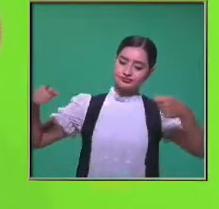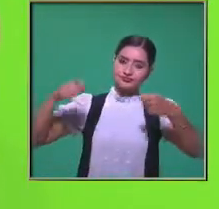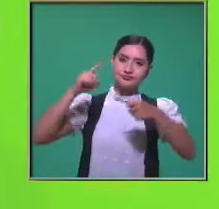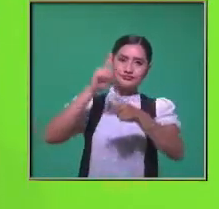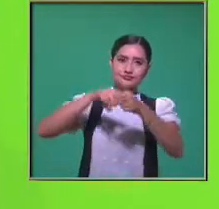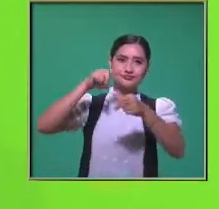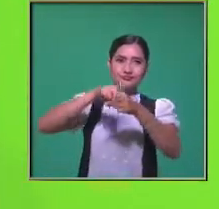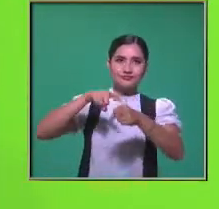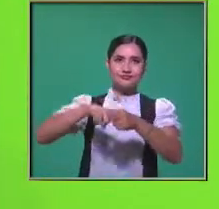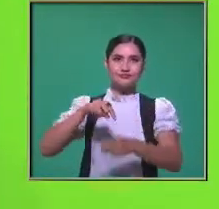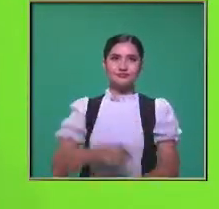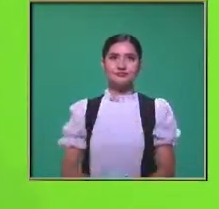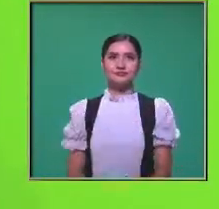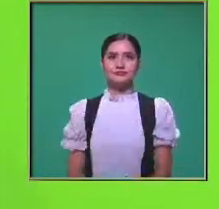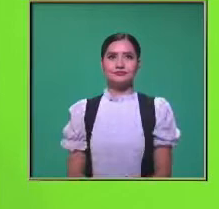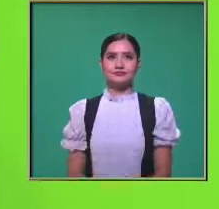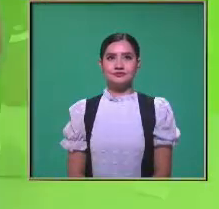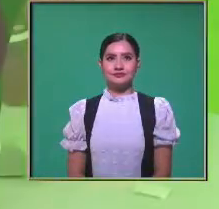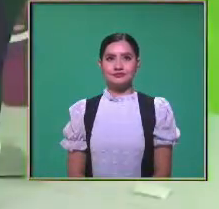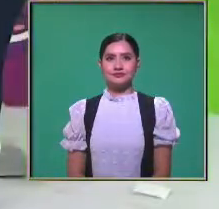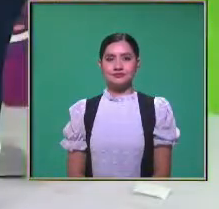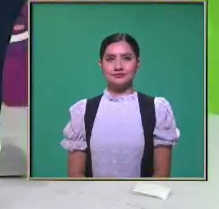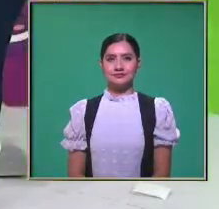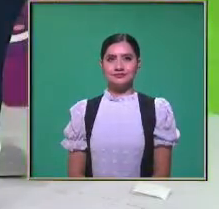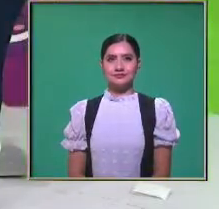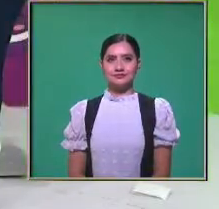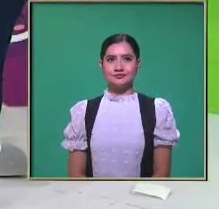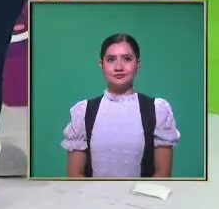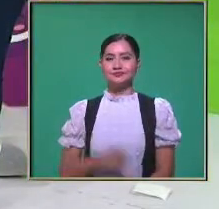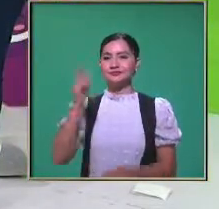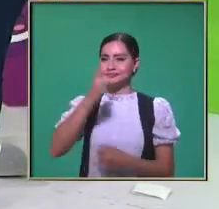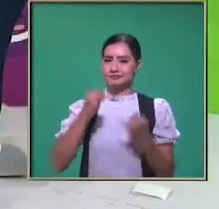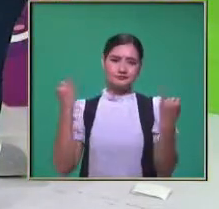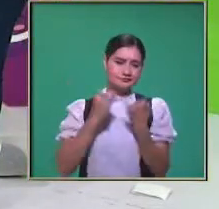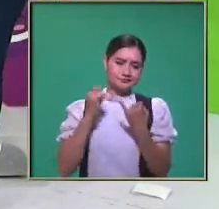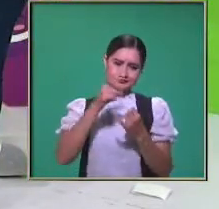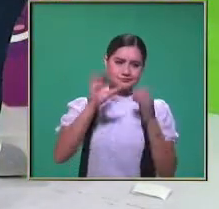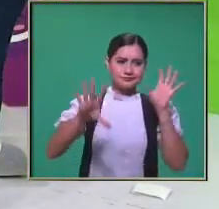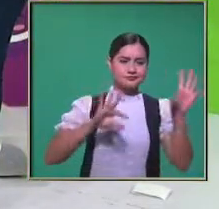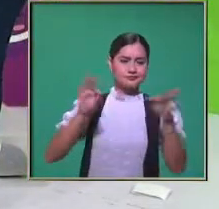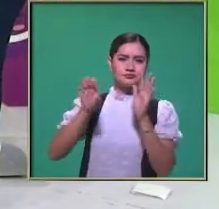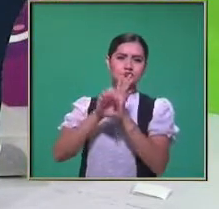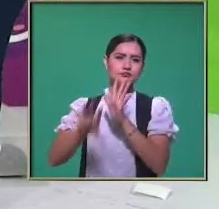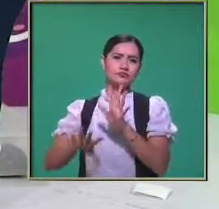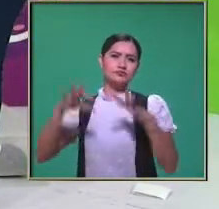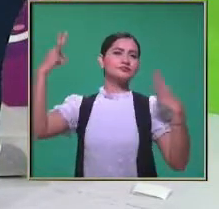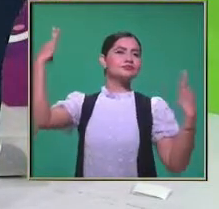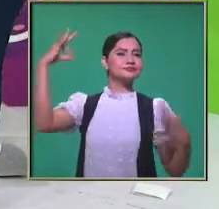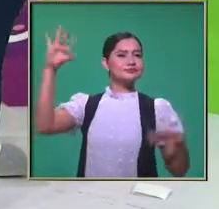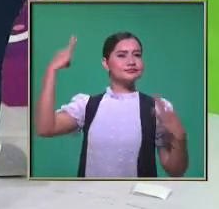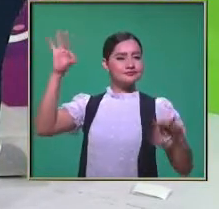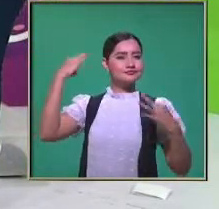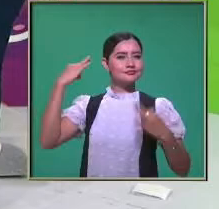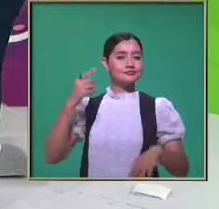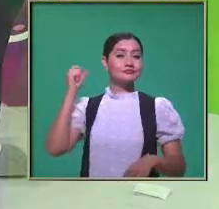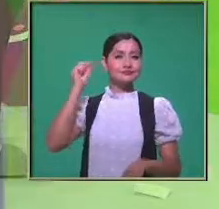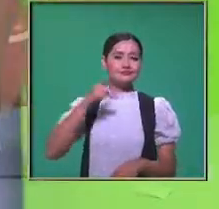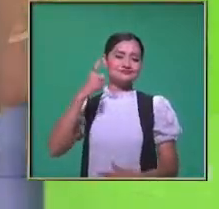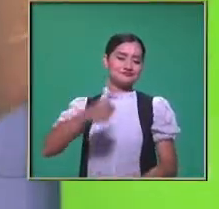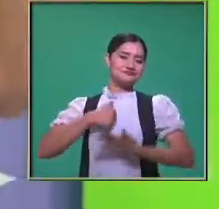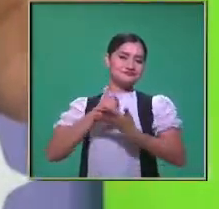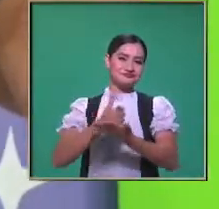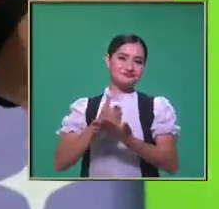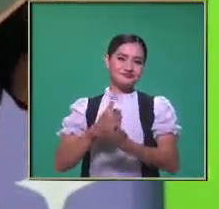se llama? ¿De tela? De tela. Pero también pueden hacerlos, pues, si ustedes tienen ahí en la casa papel o algo que también, pues, nos ayude a